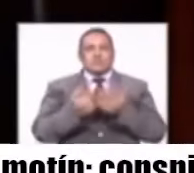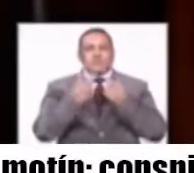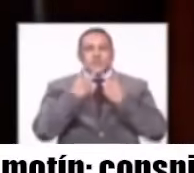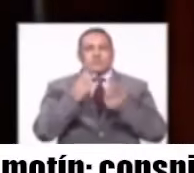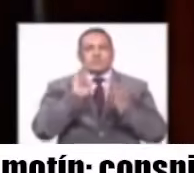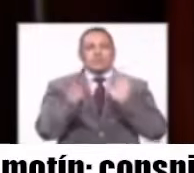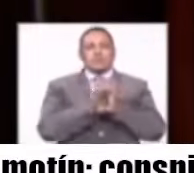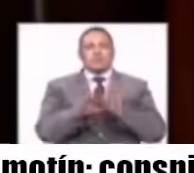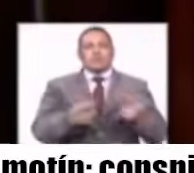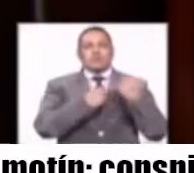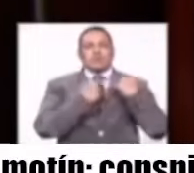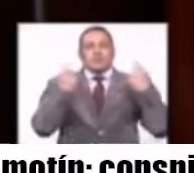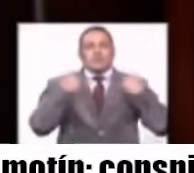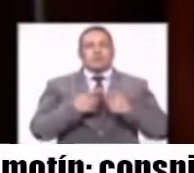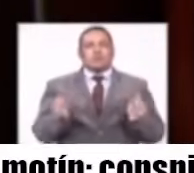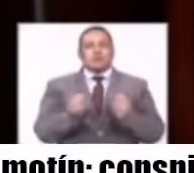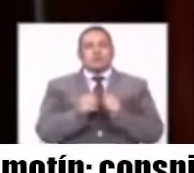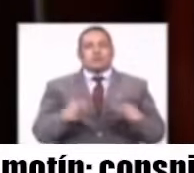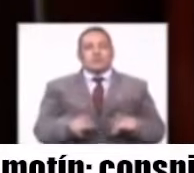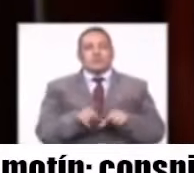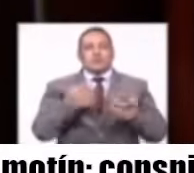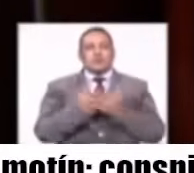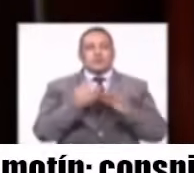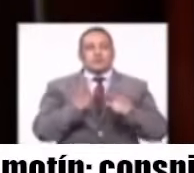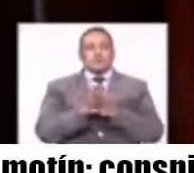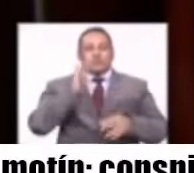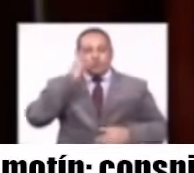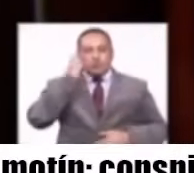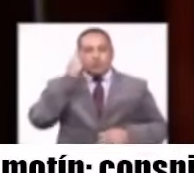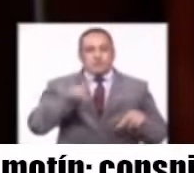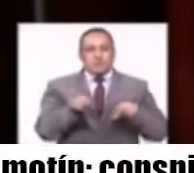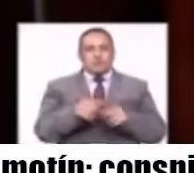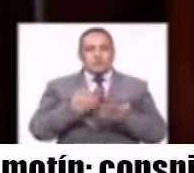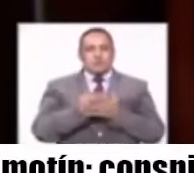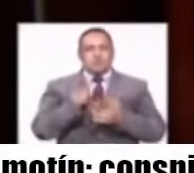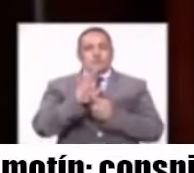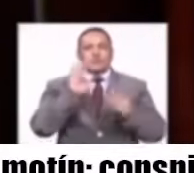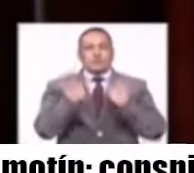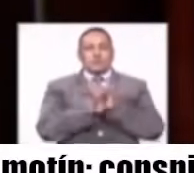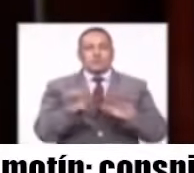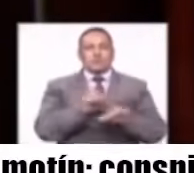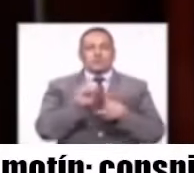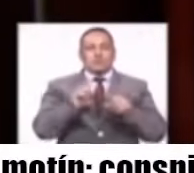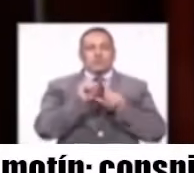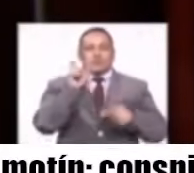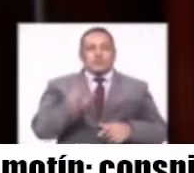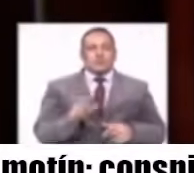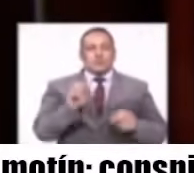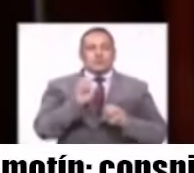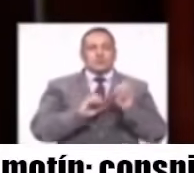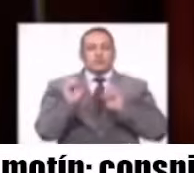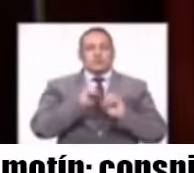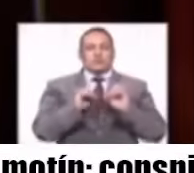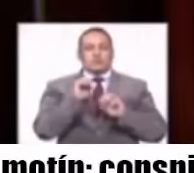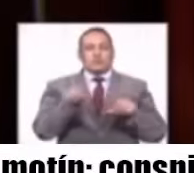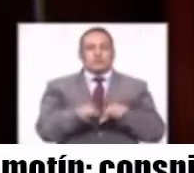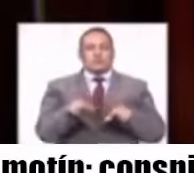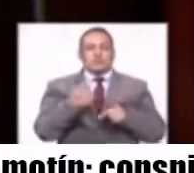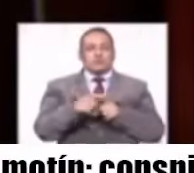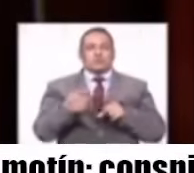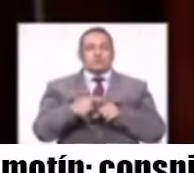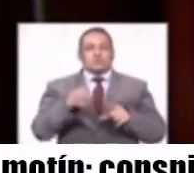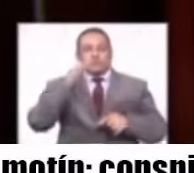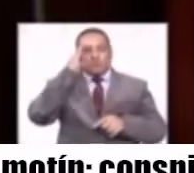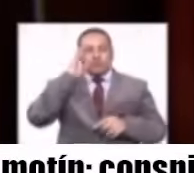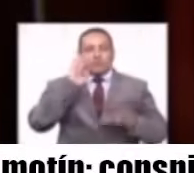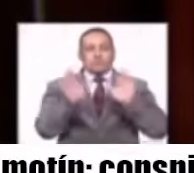y responsabilidades que la Constitución y las leyes establecen. Ninguna persona, organización, Fuerza Armada, Policía